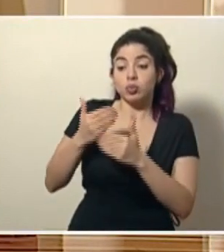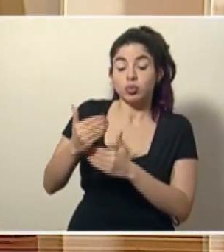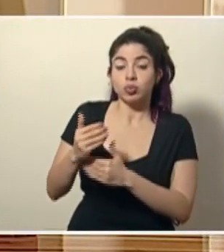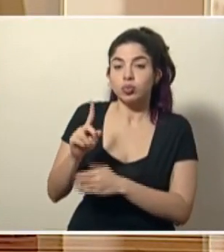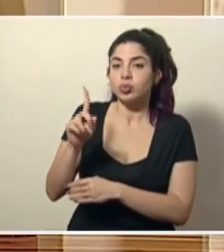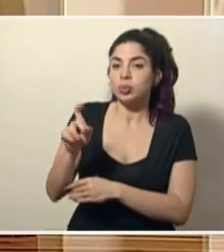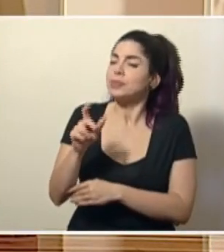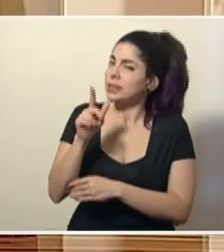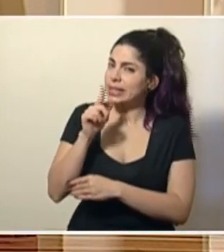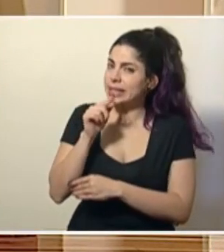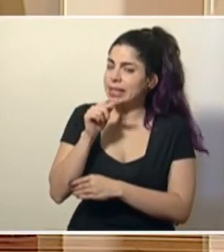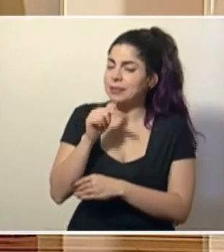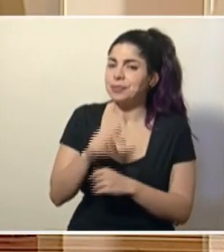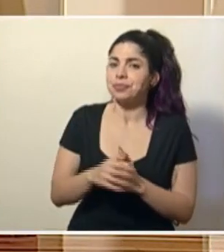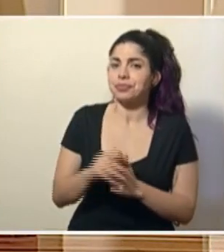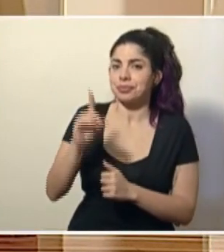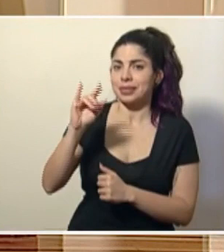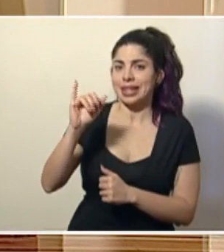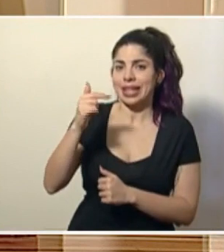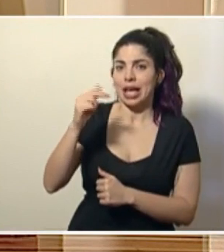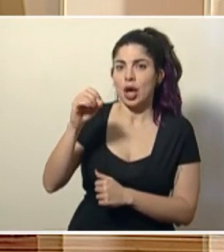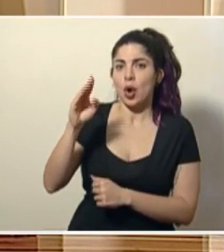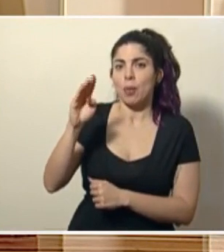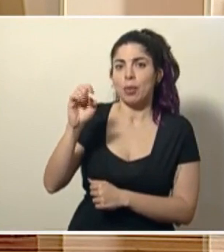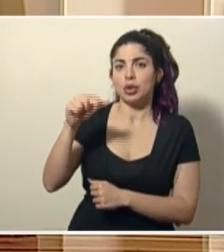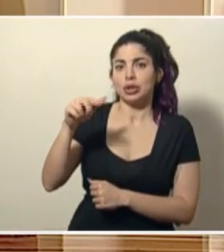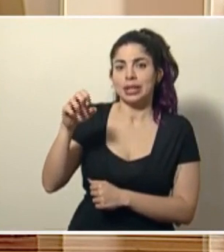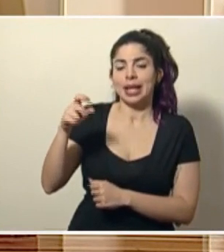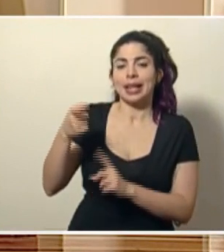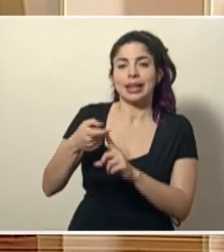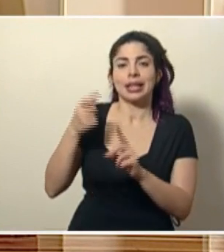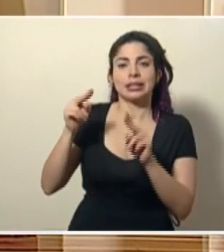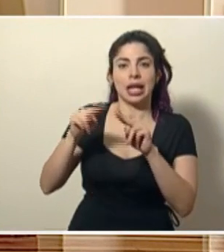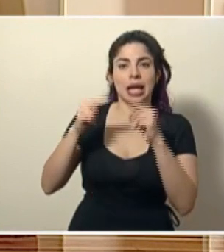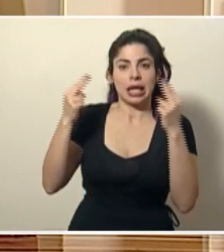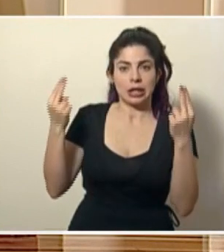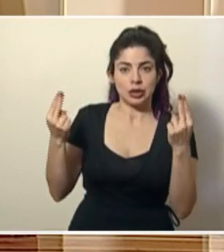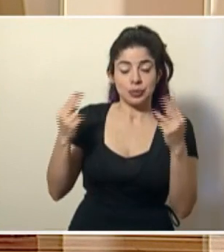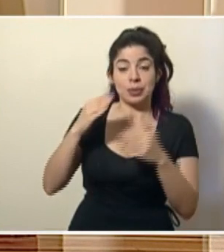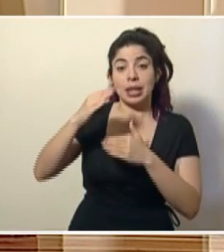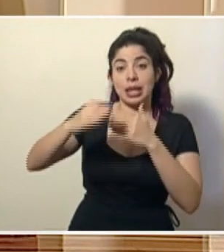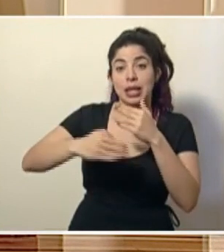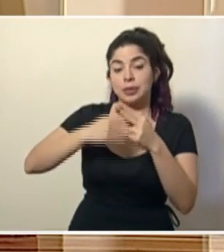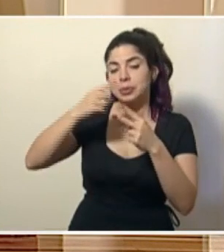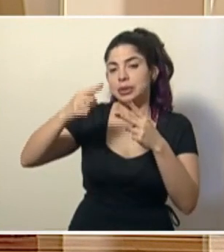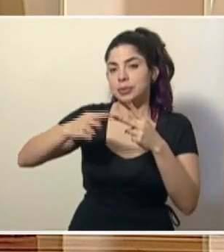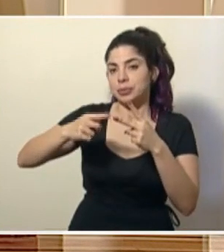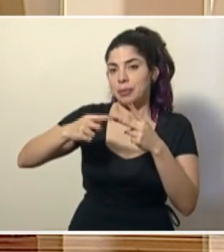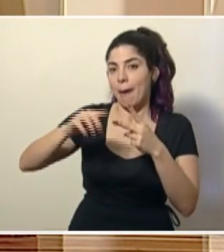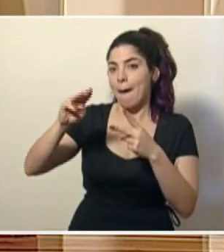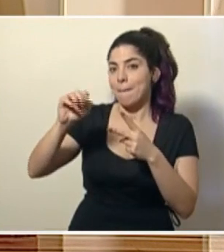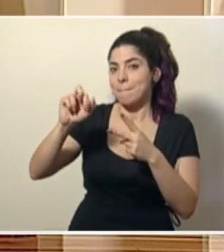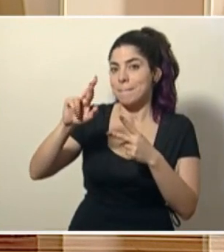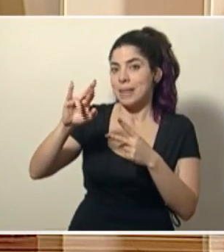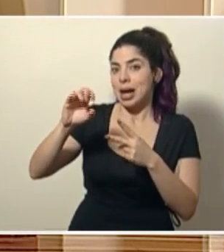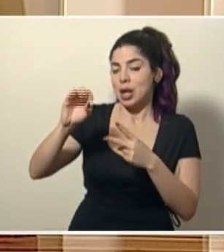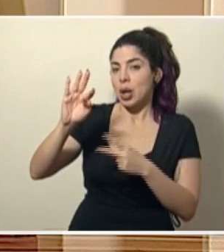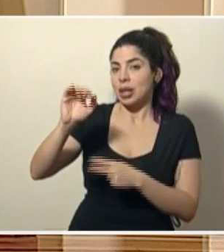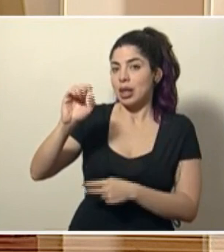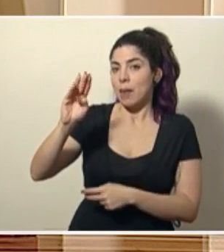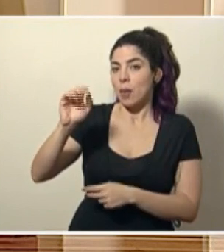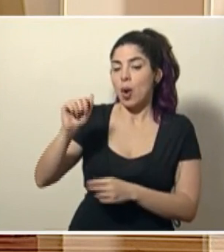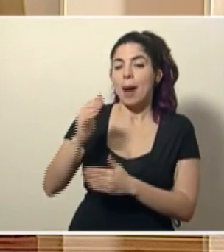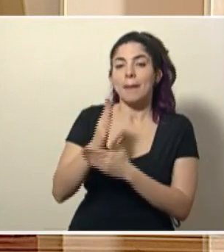escuchar la consulta de Diego Bosque del periódico La Nación. De seguido escucharemos a Mario Taboa